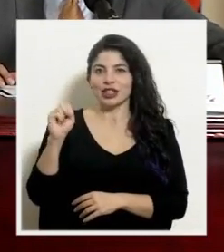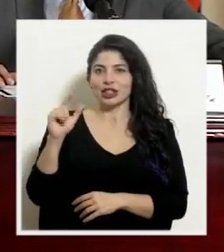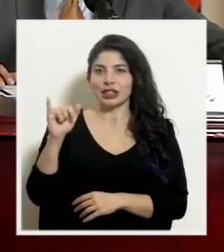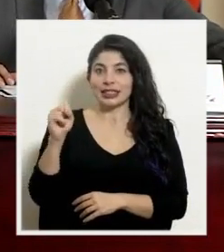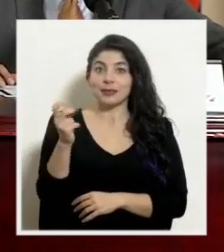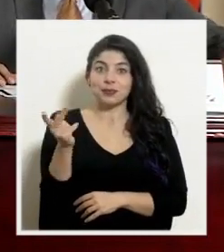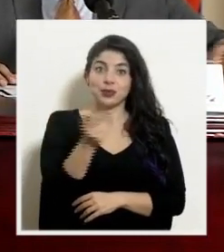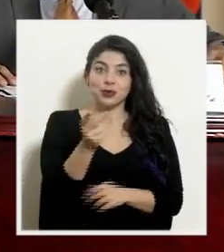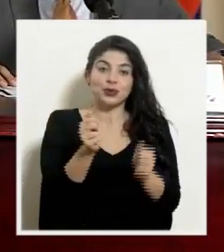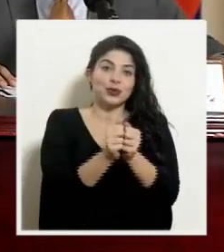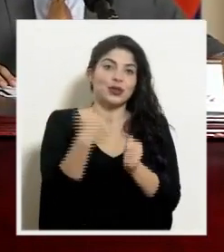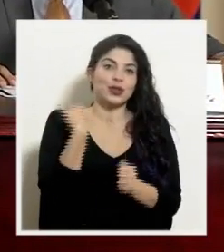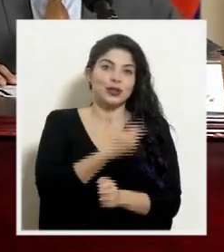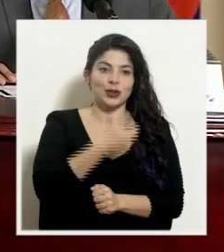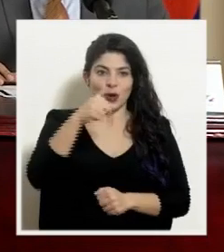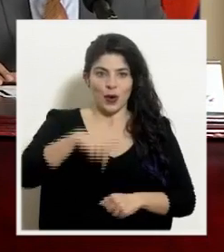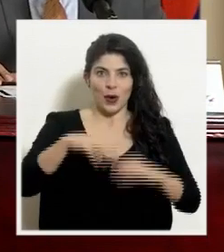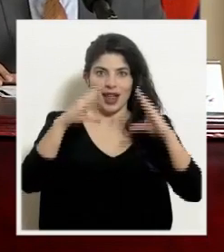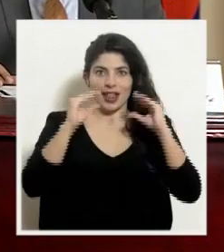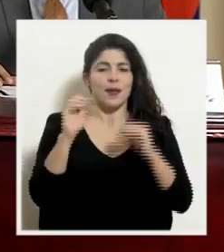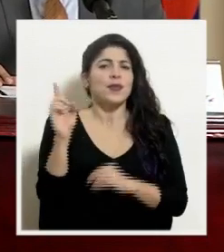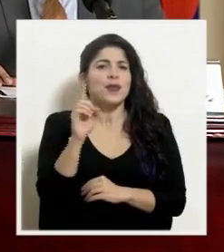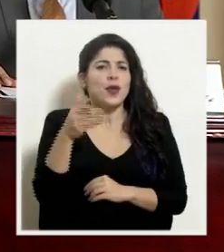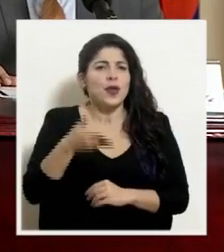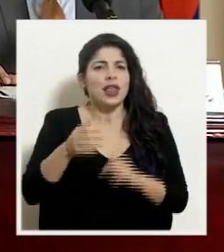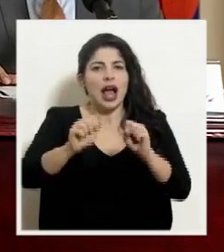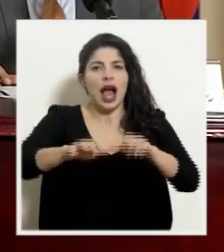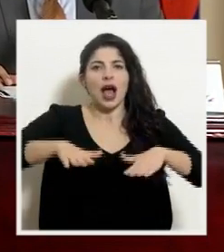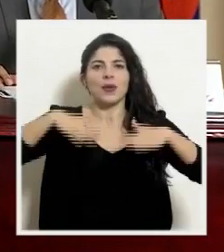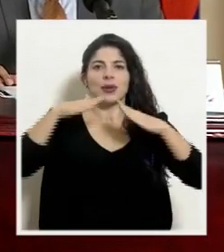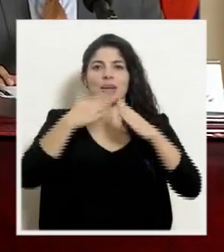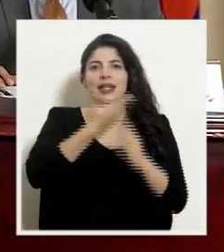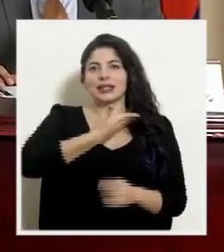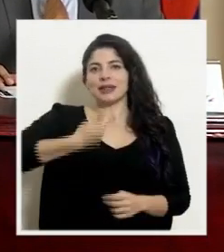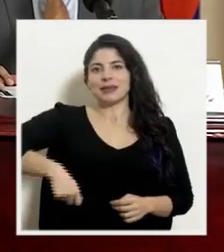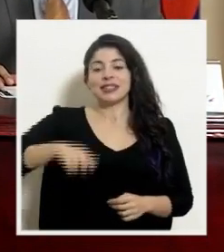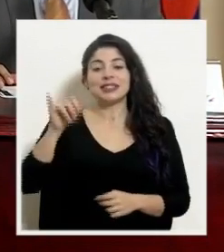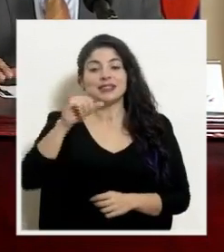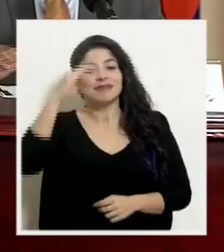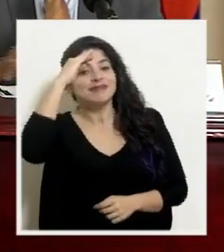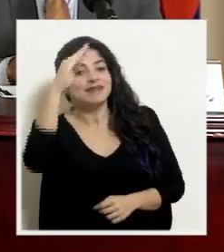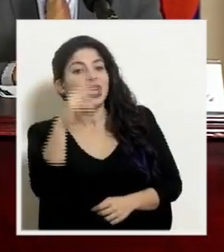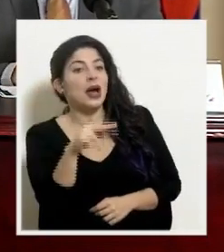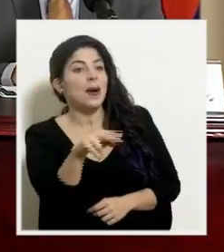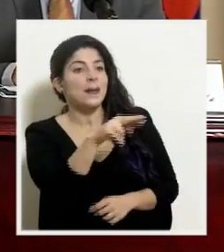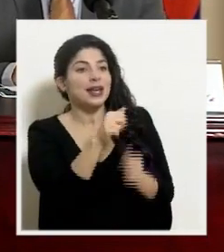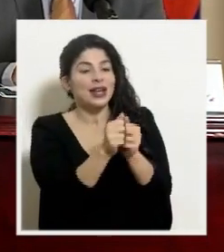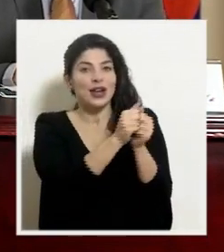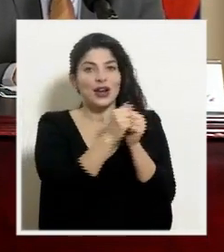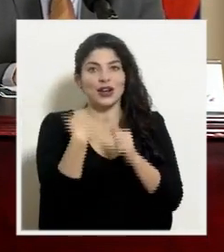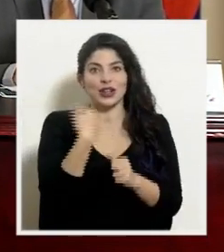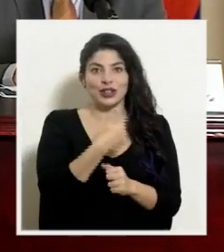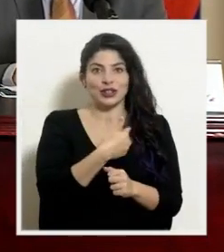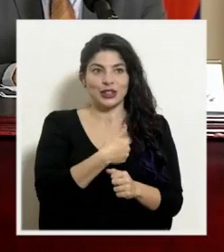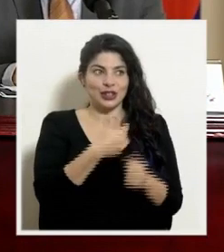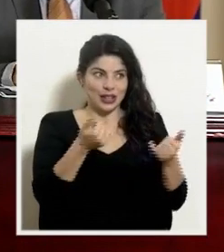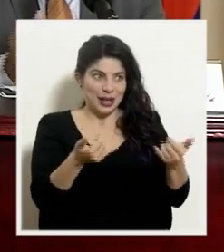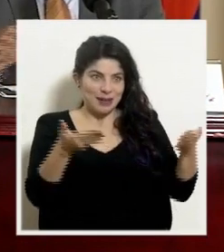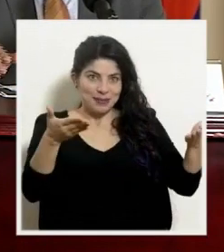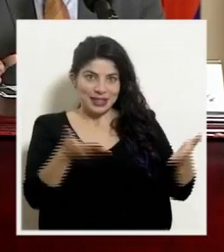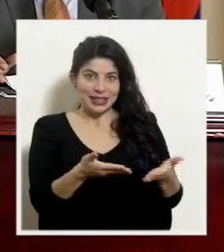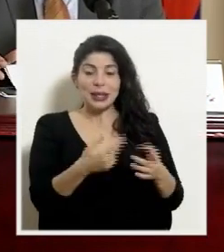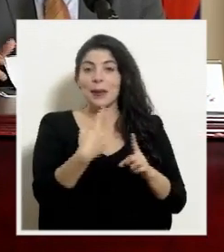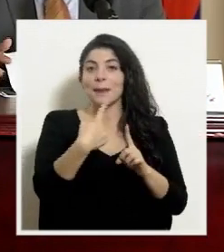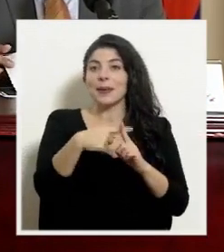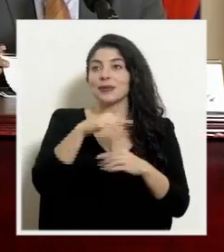quienes nos acompañan esta tarde acá en el auditorio de Casa Presidencial. Saludamos también a los colegas que nos acompañan de manera presencial y a